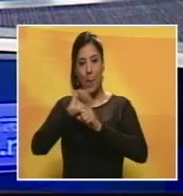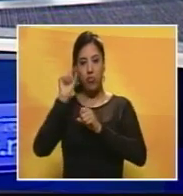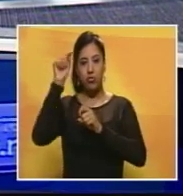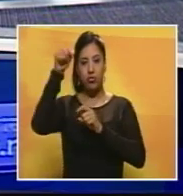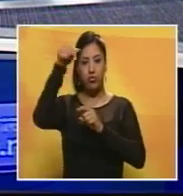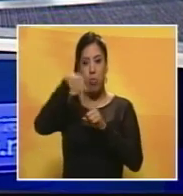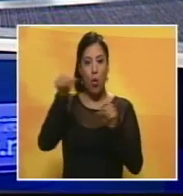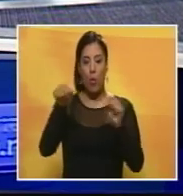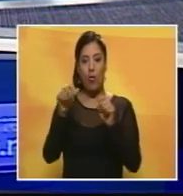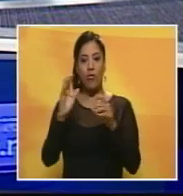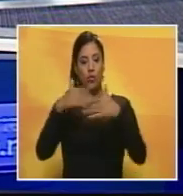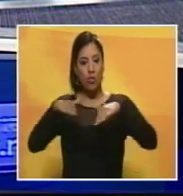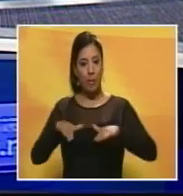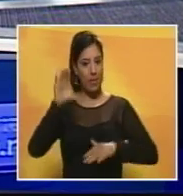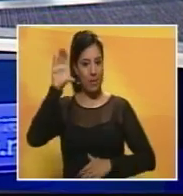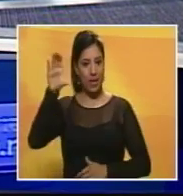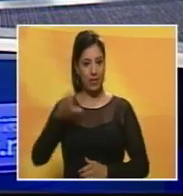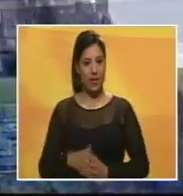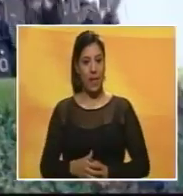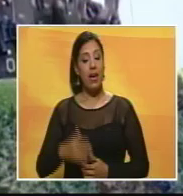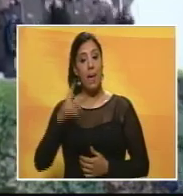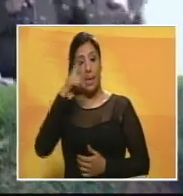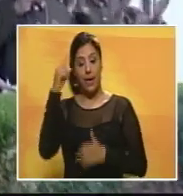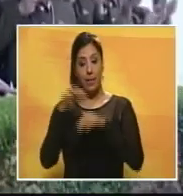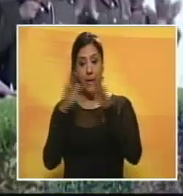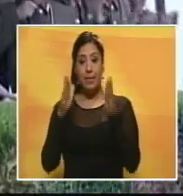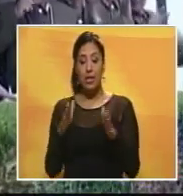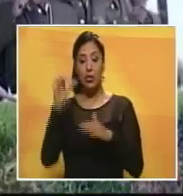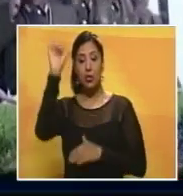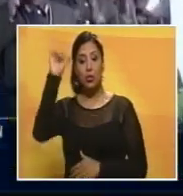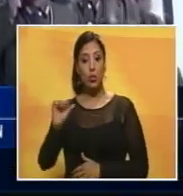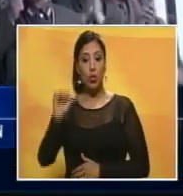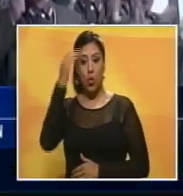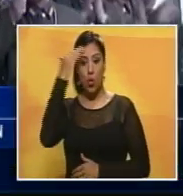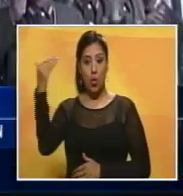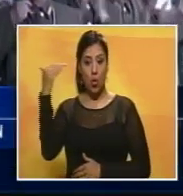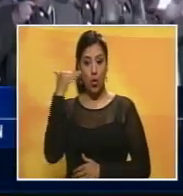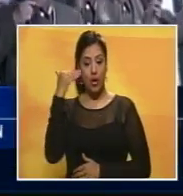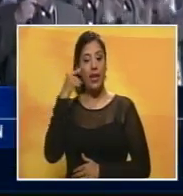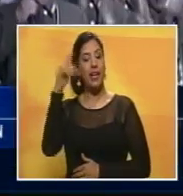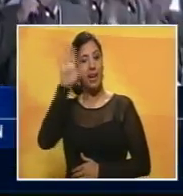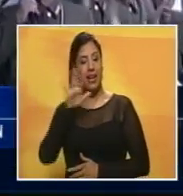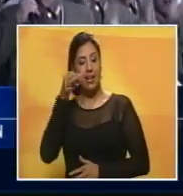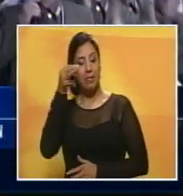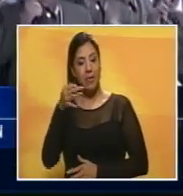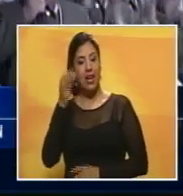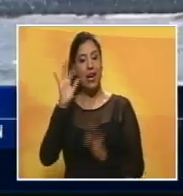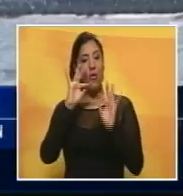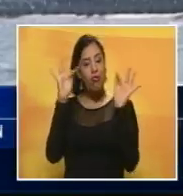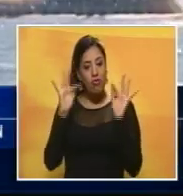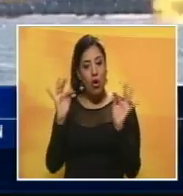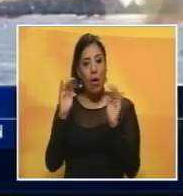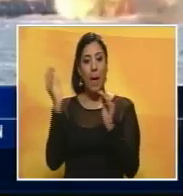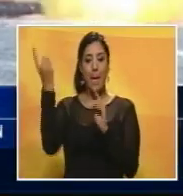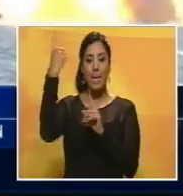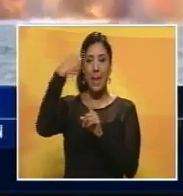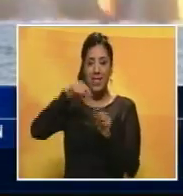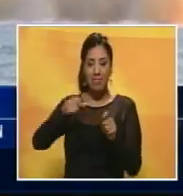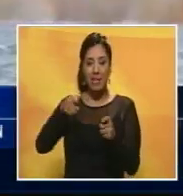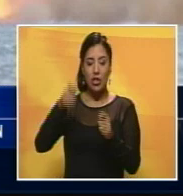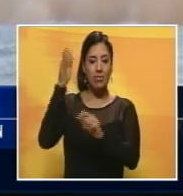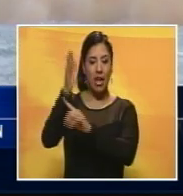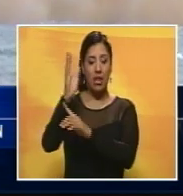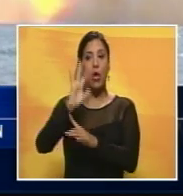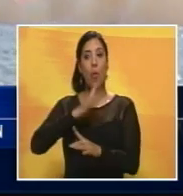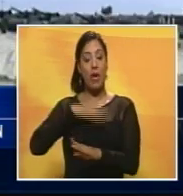la desnuclearización de su país vecino. El primer ministro surcoreano Lee Nak-yong señaló que las medidas adicionales de presión